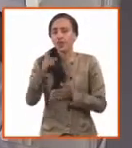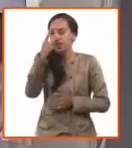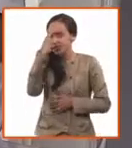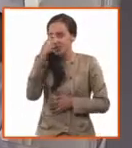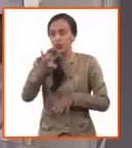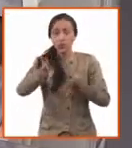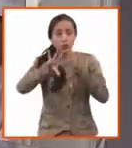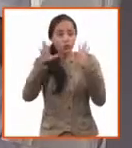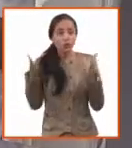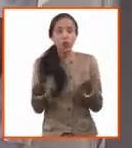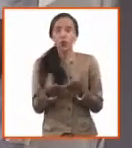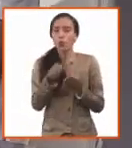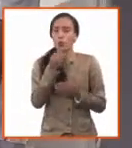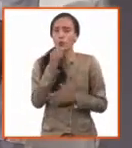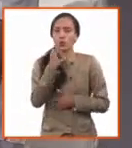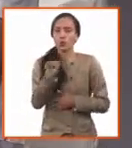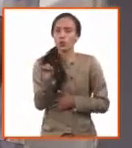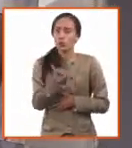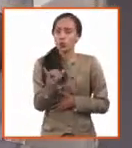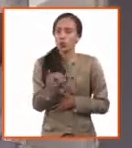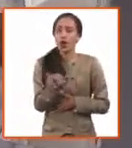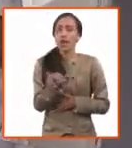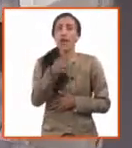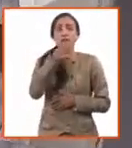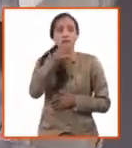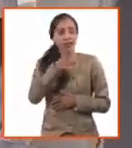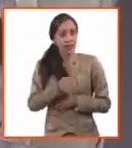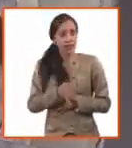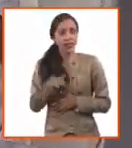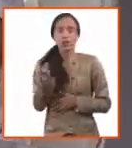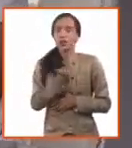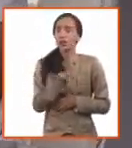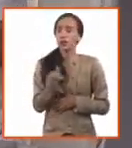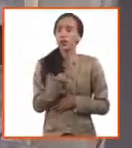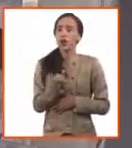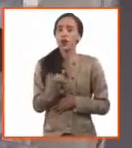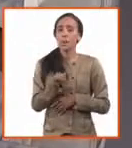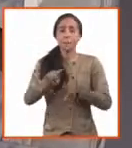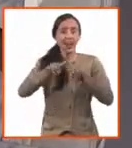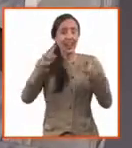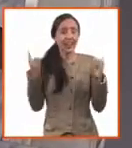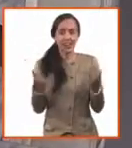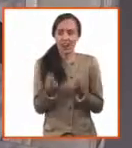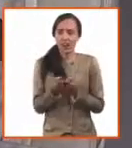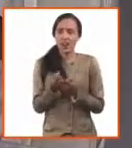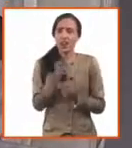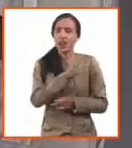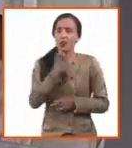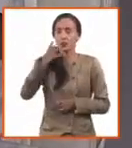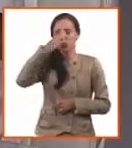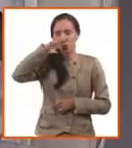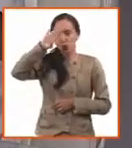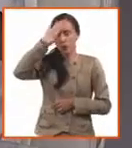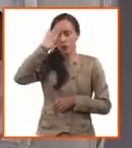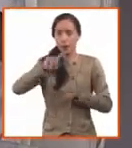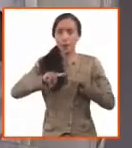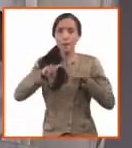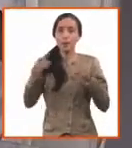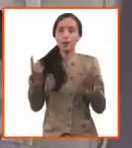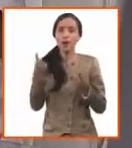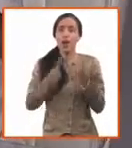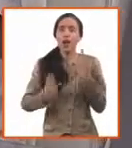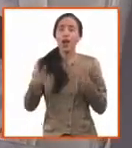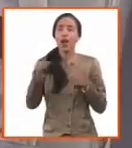decir también puede ser válido para fidel y también puede ser válido para hablar en sentido nada de la revolución cubana porque ha hecho que